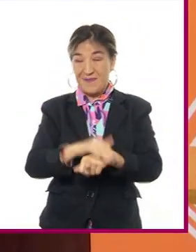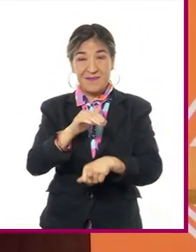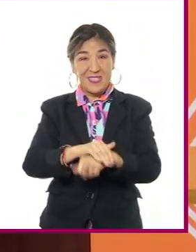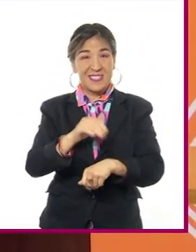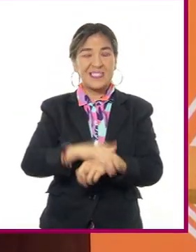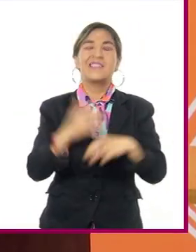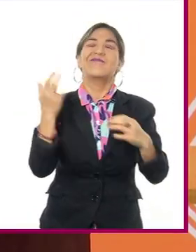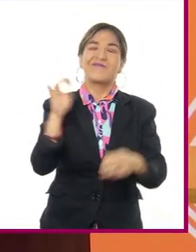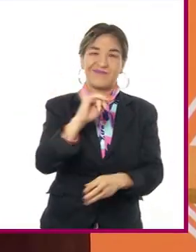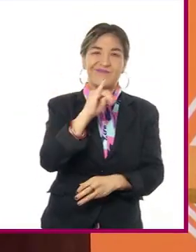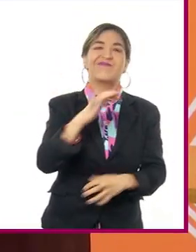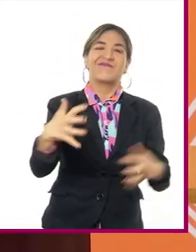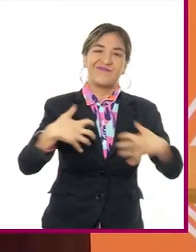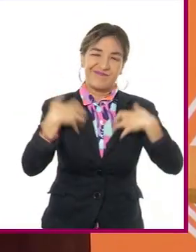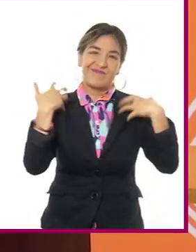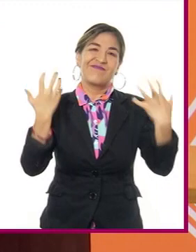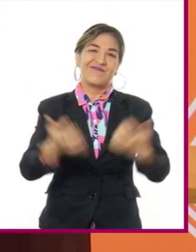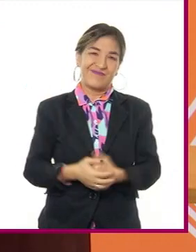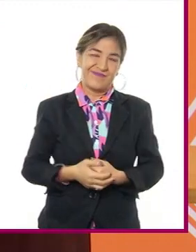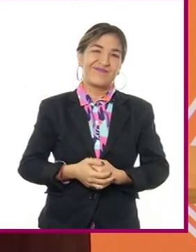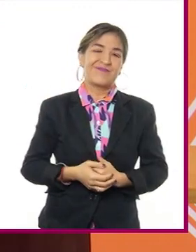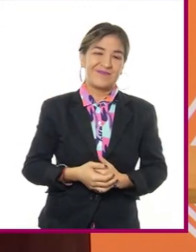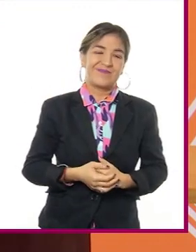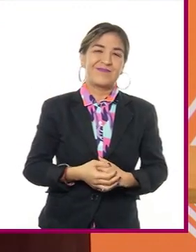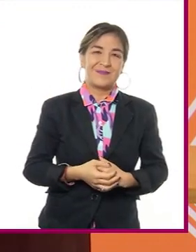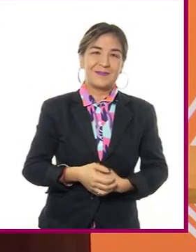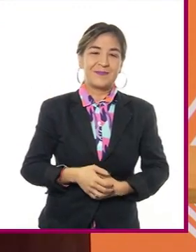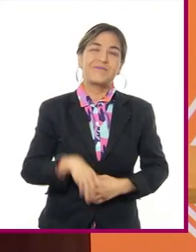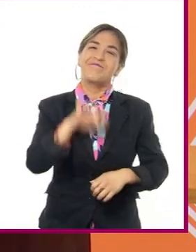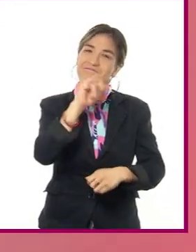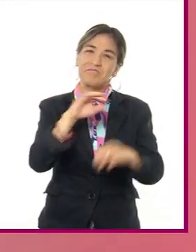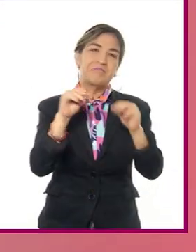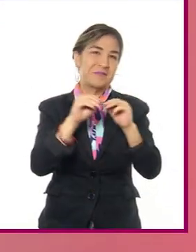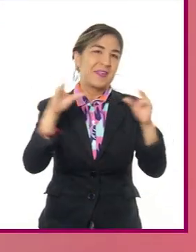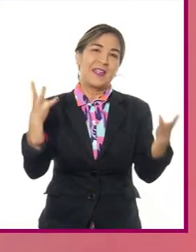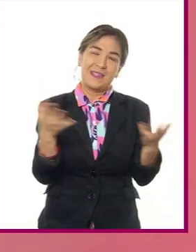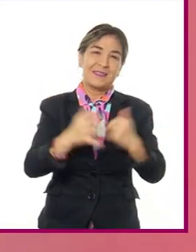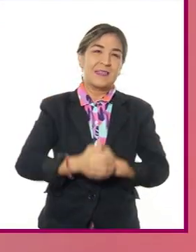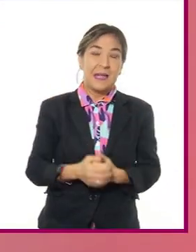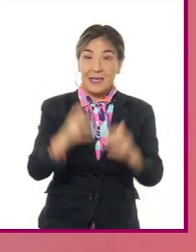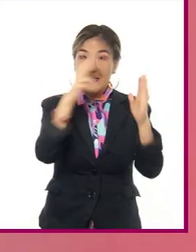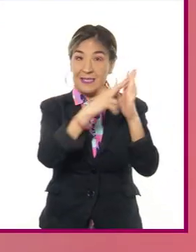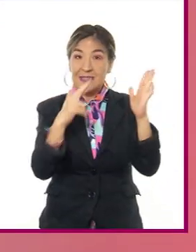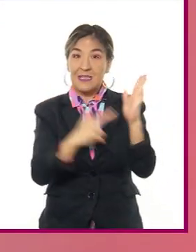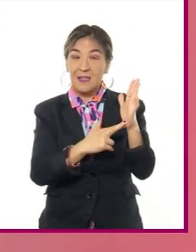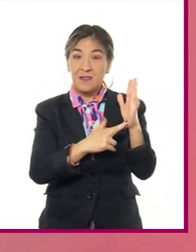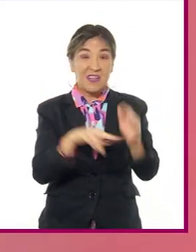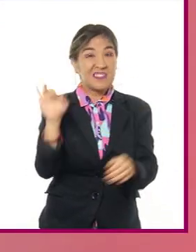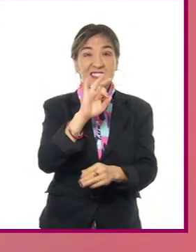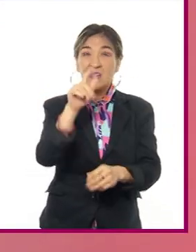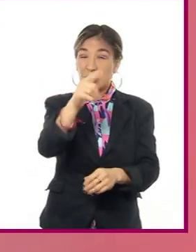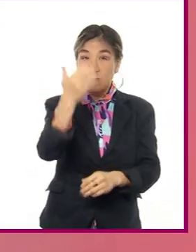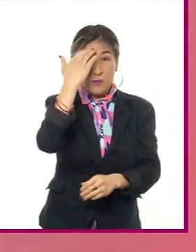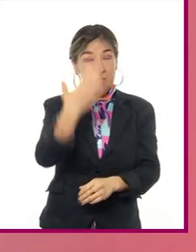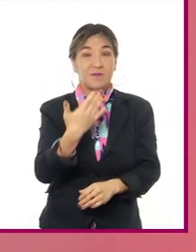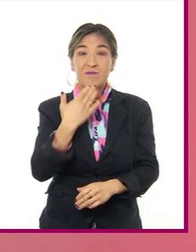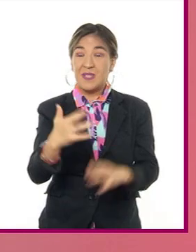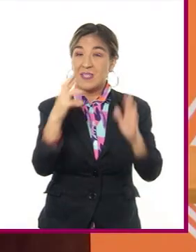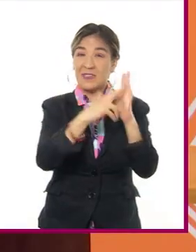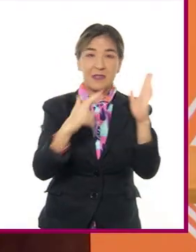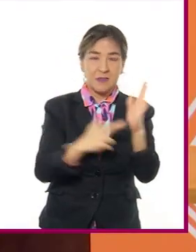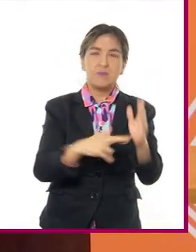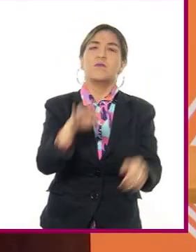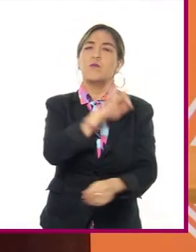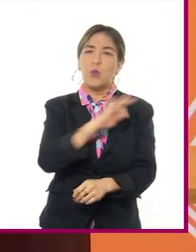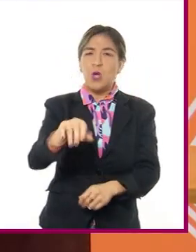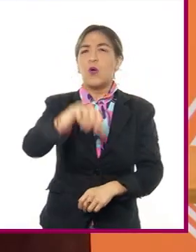a enojarse y eso le quita todo el chiste al juego. Claro, si las reglas no se conocen bien, pueden